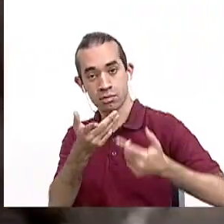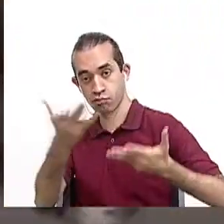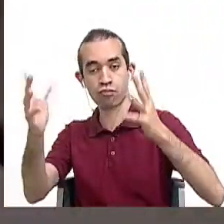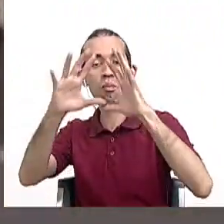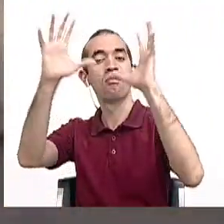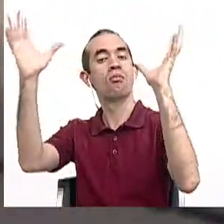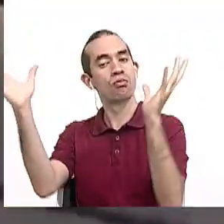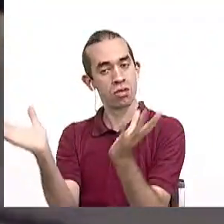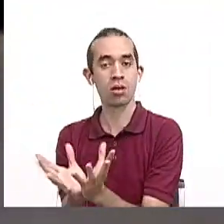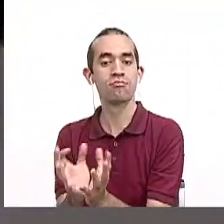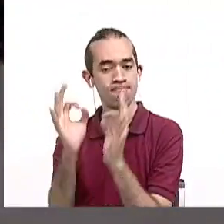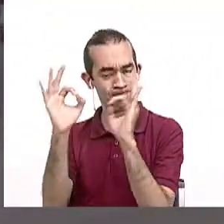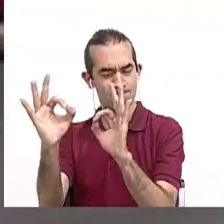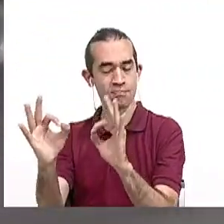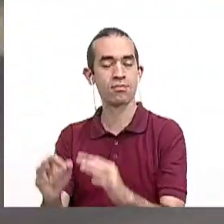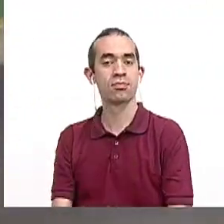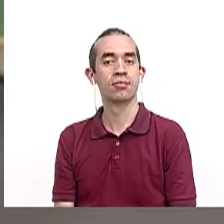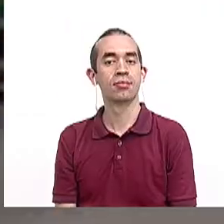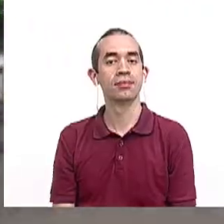también.